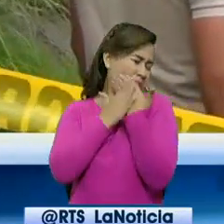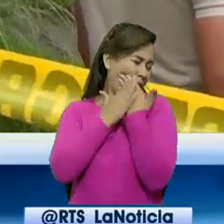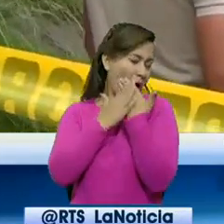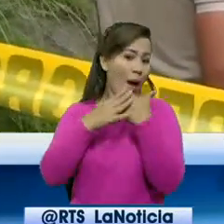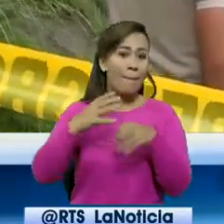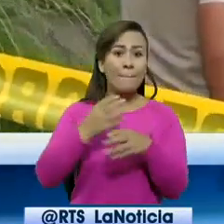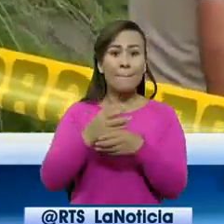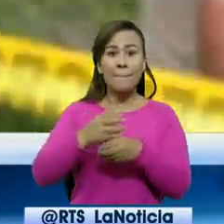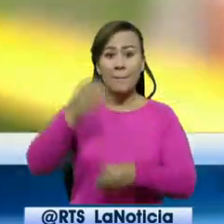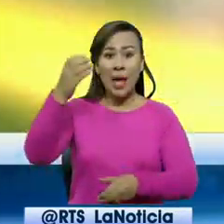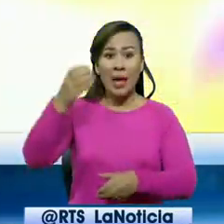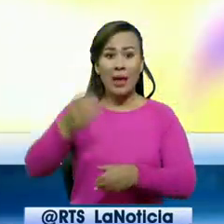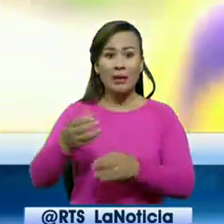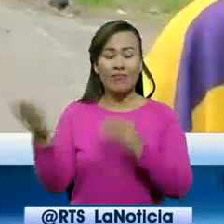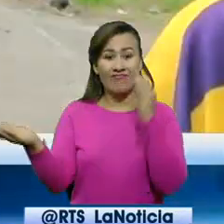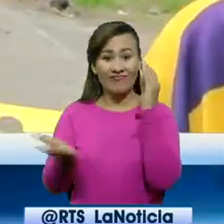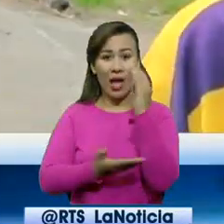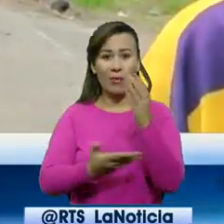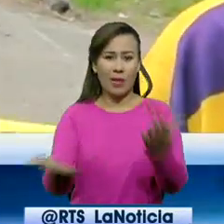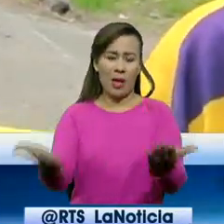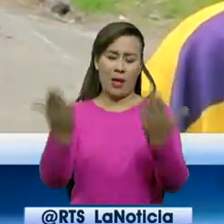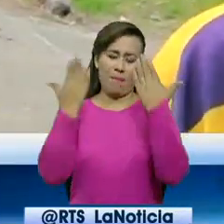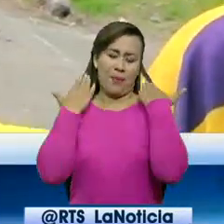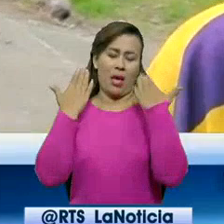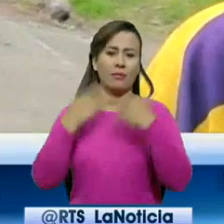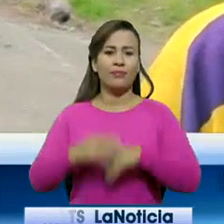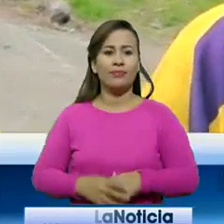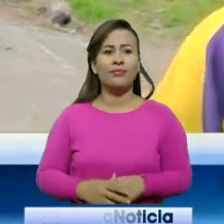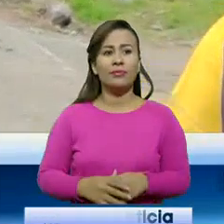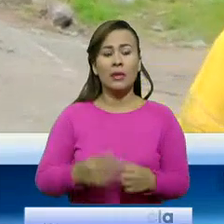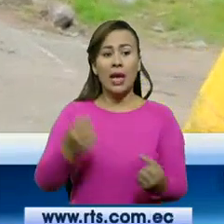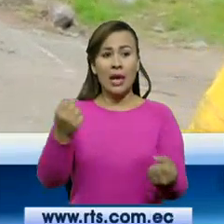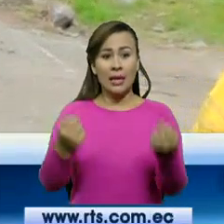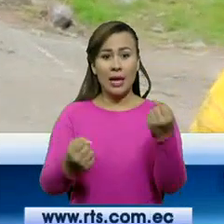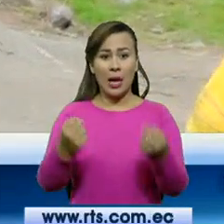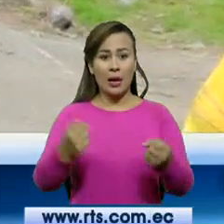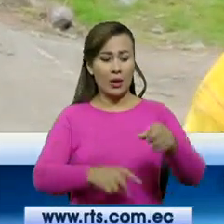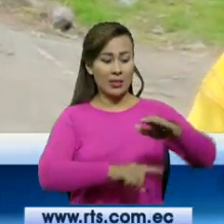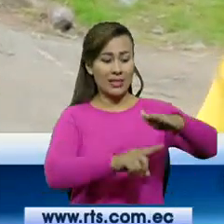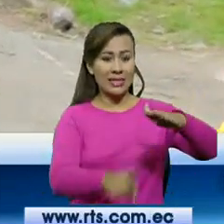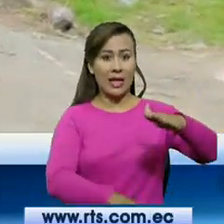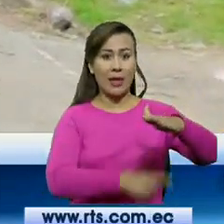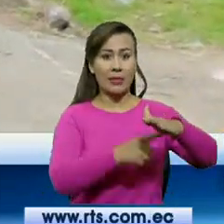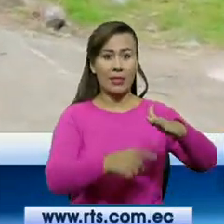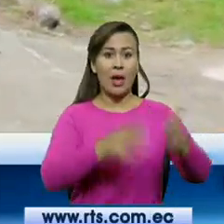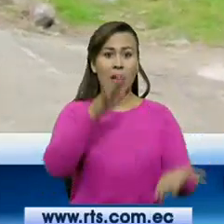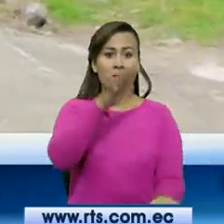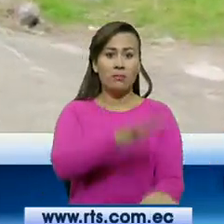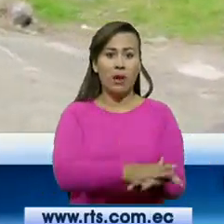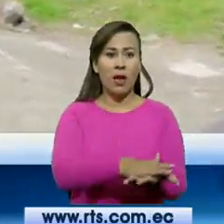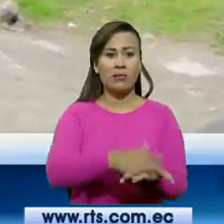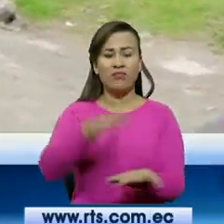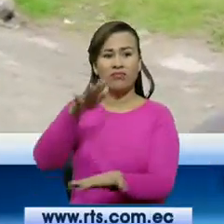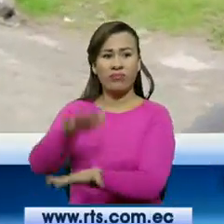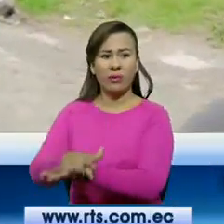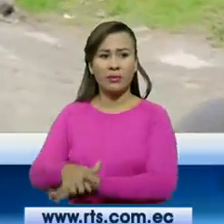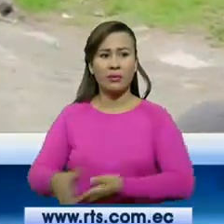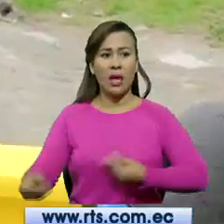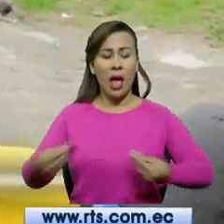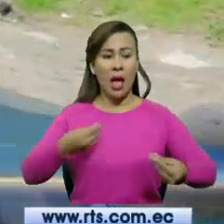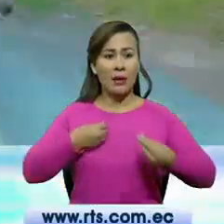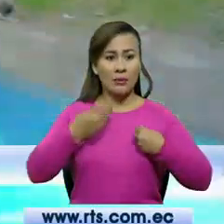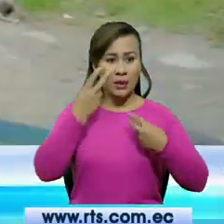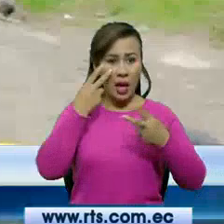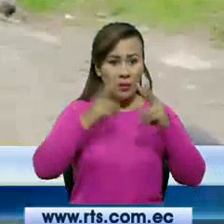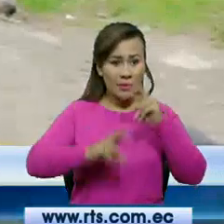que transportaban. Una piedra, se le revienta la llanta delantera, comienza a desestabilizar aquí el carro y